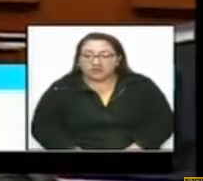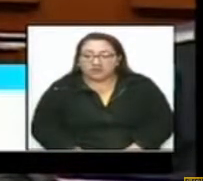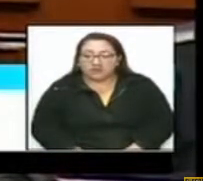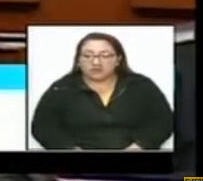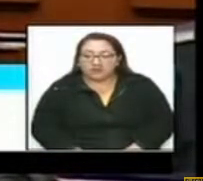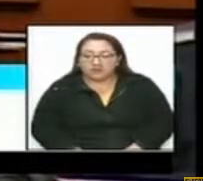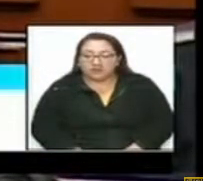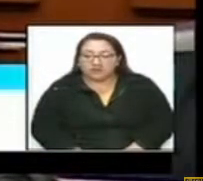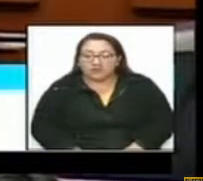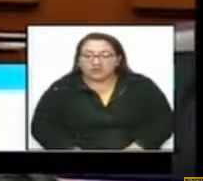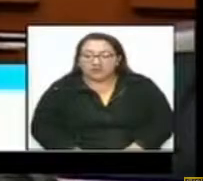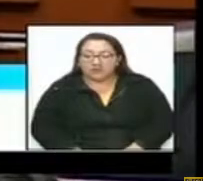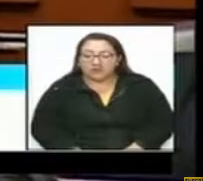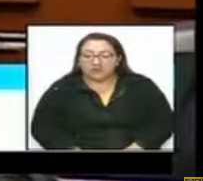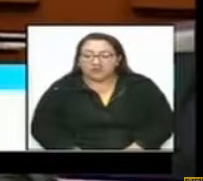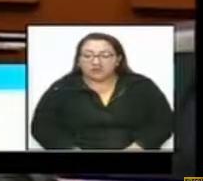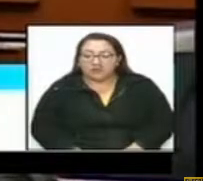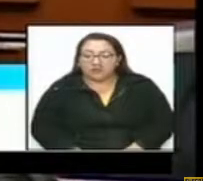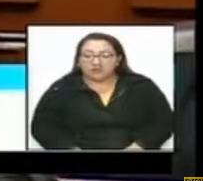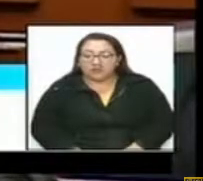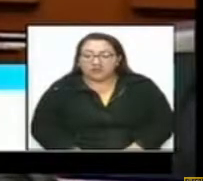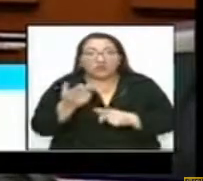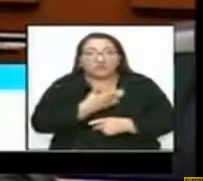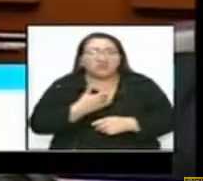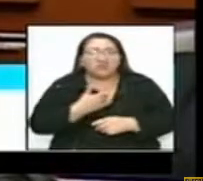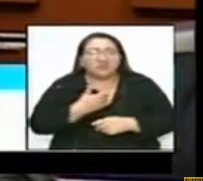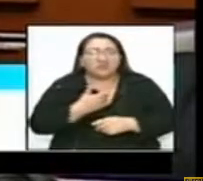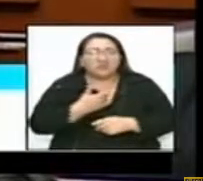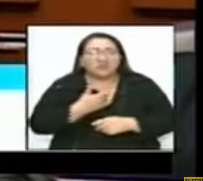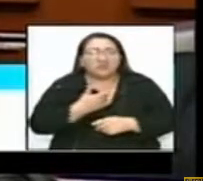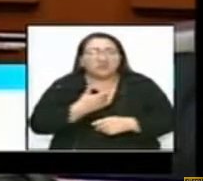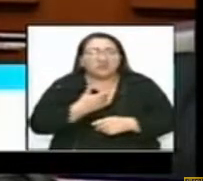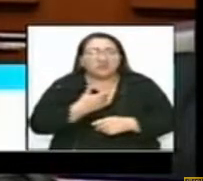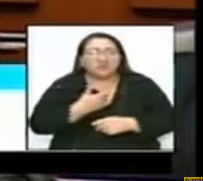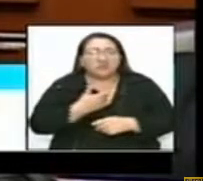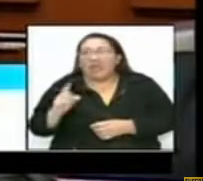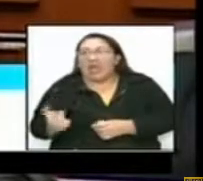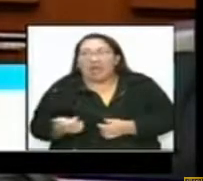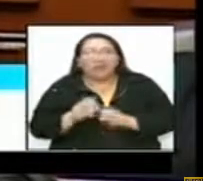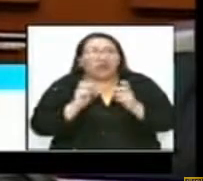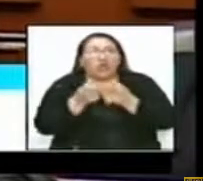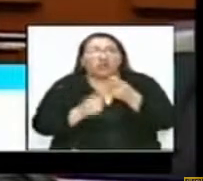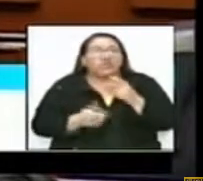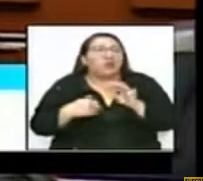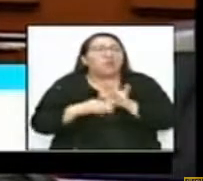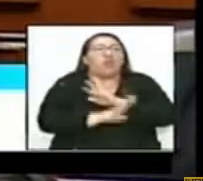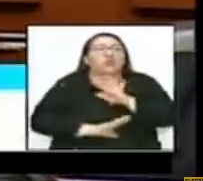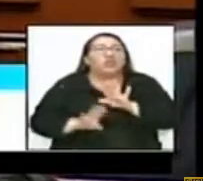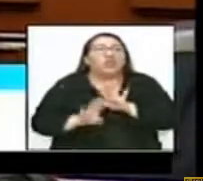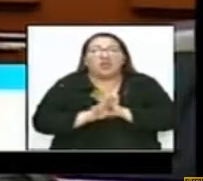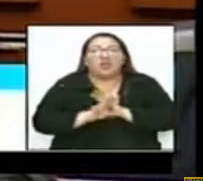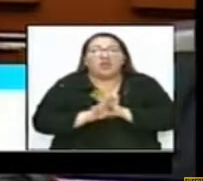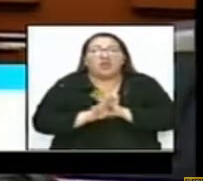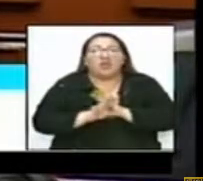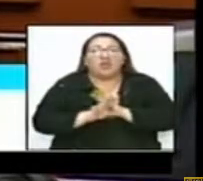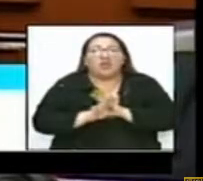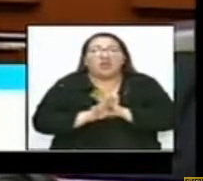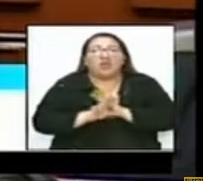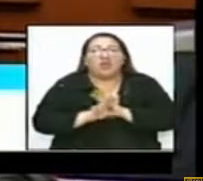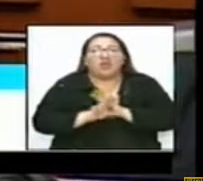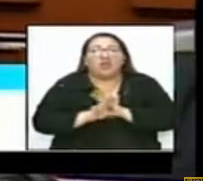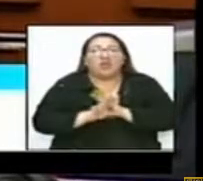y entonces presidente todo este tema de la inmunidad parlamentaria o de la inmunidad presidencial de